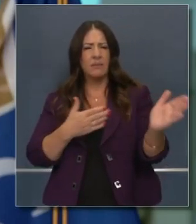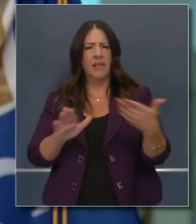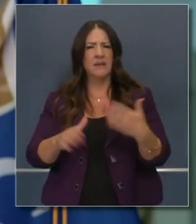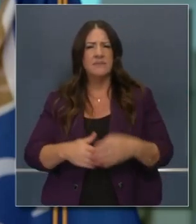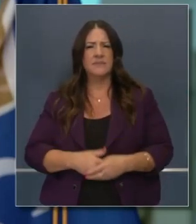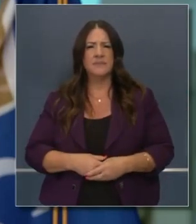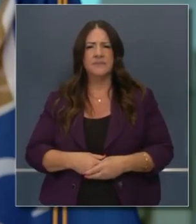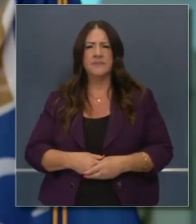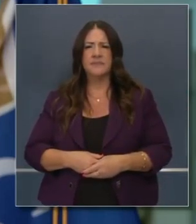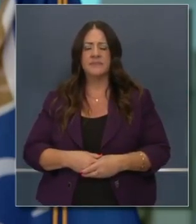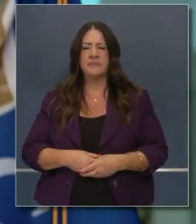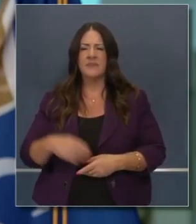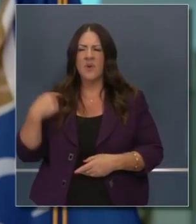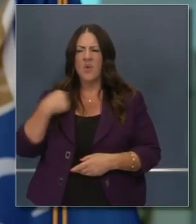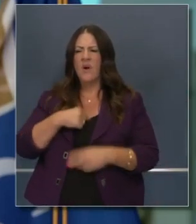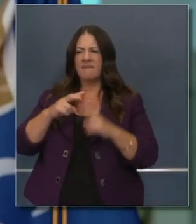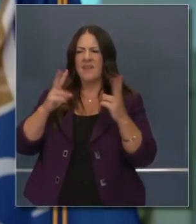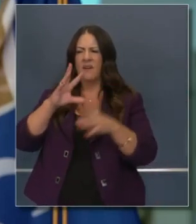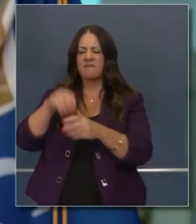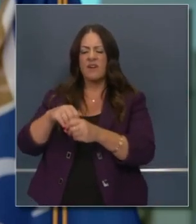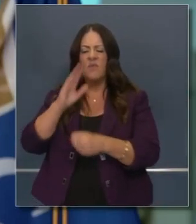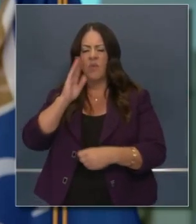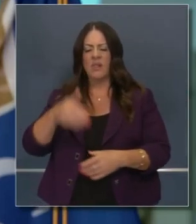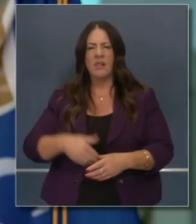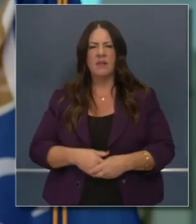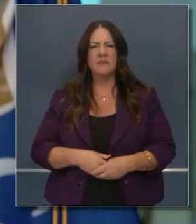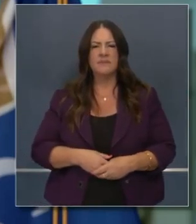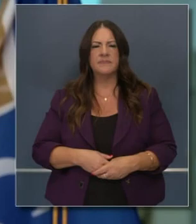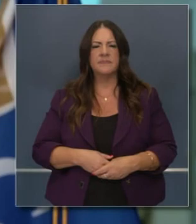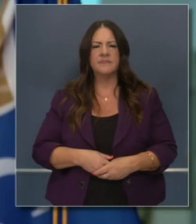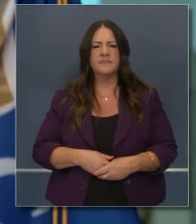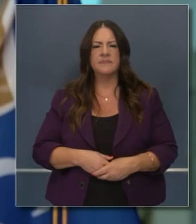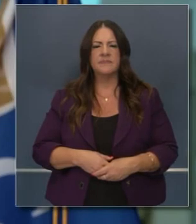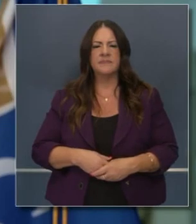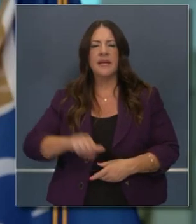Sí, definitivamente. Gracias.